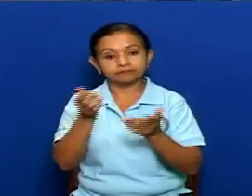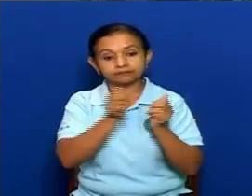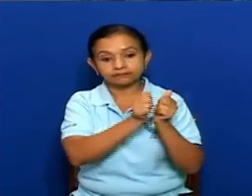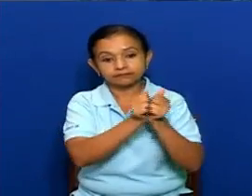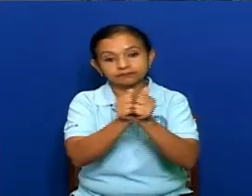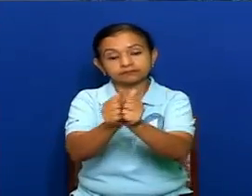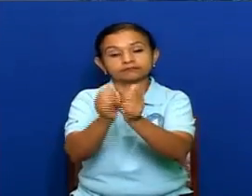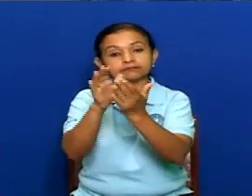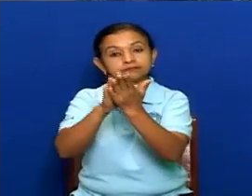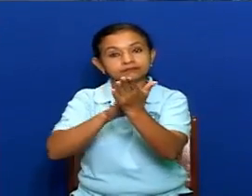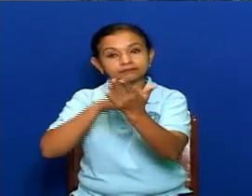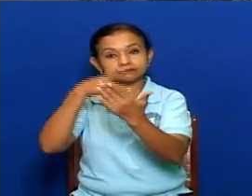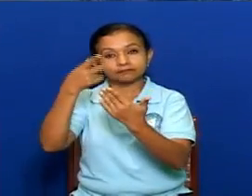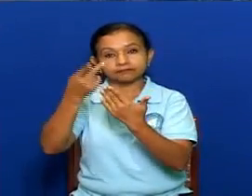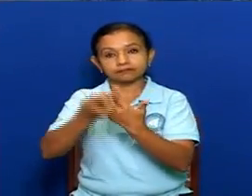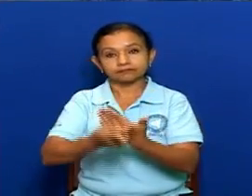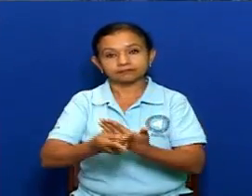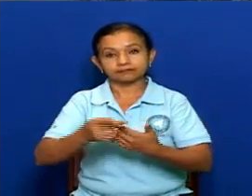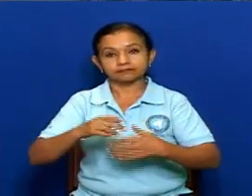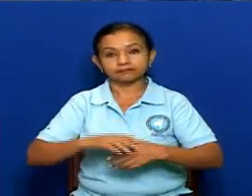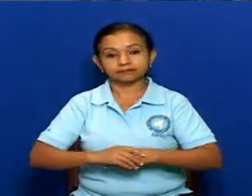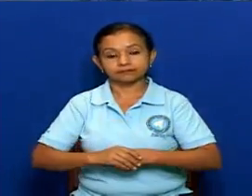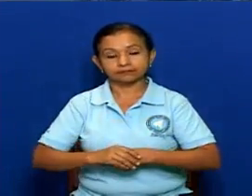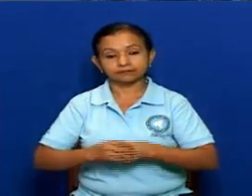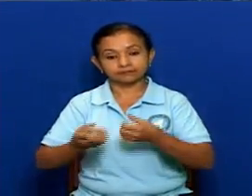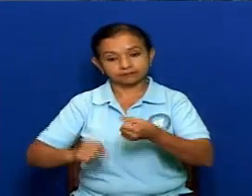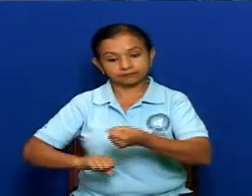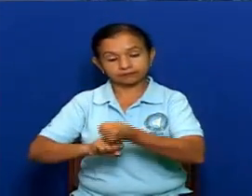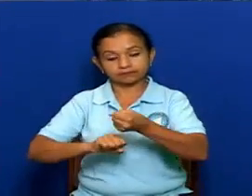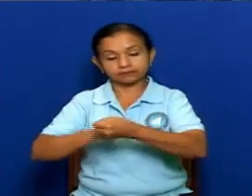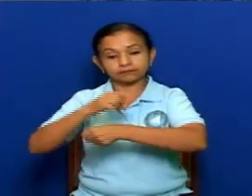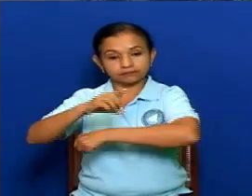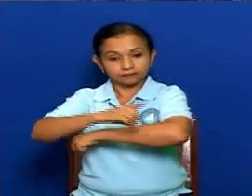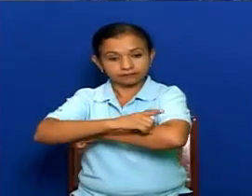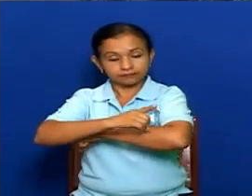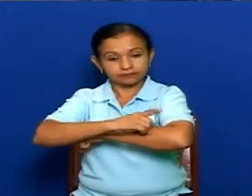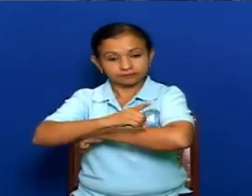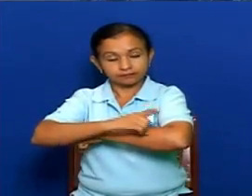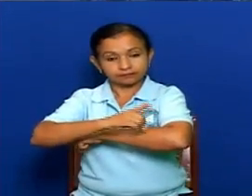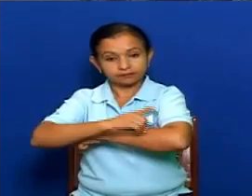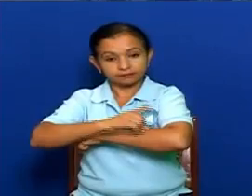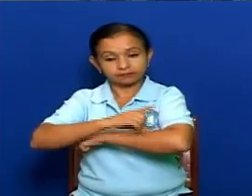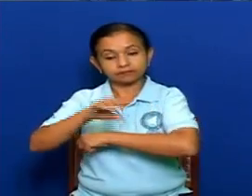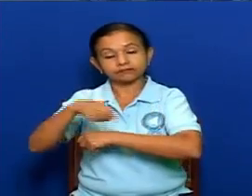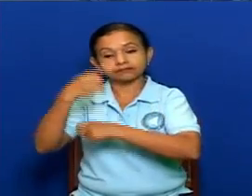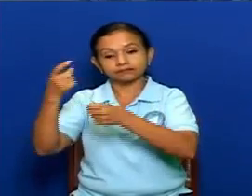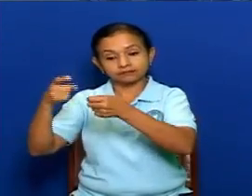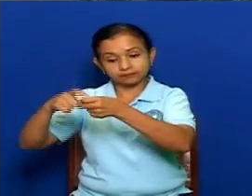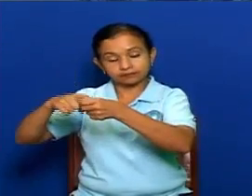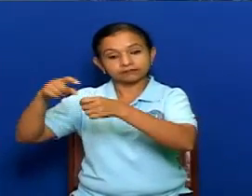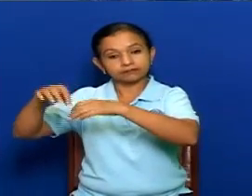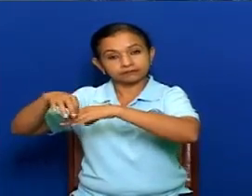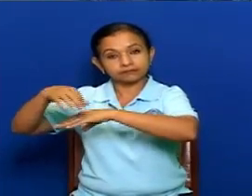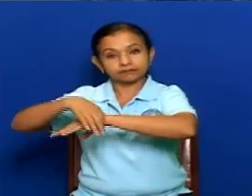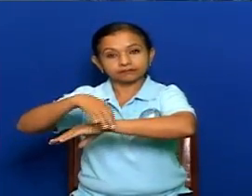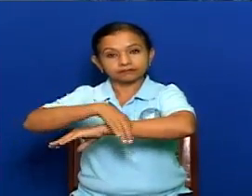un programa también que impulsa el compañero comandante Daniel y la compañera Rosario